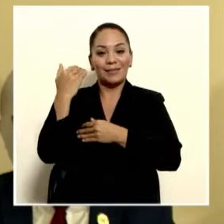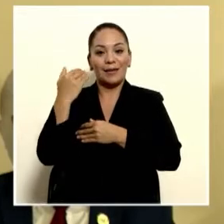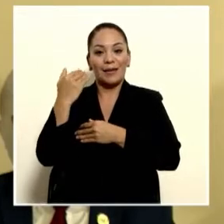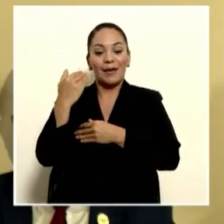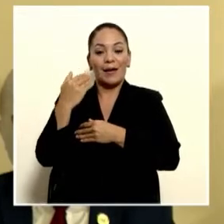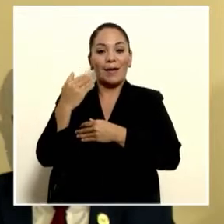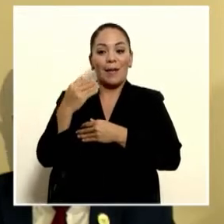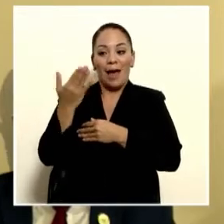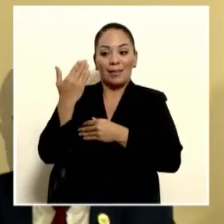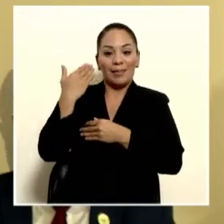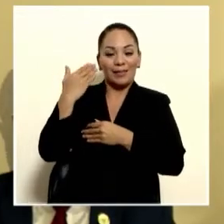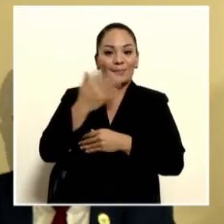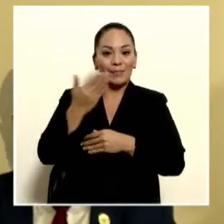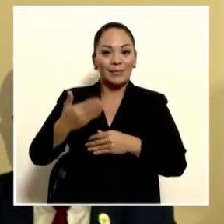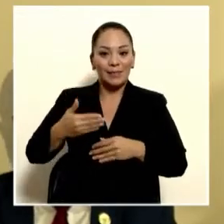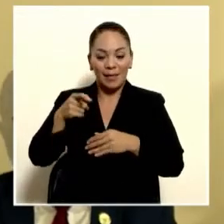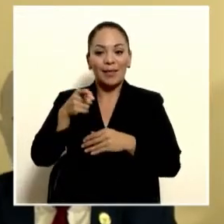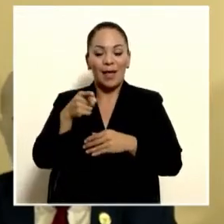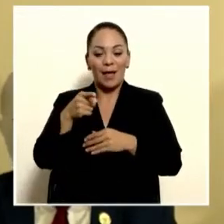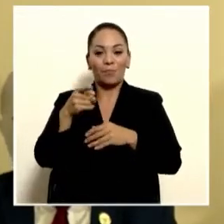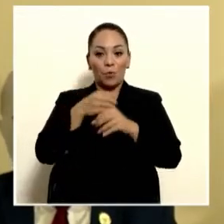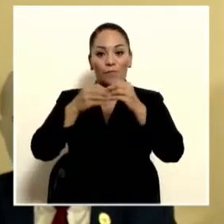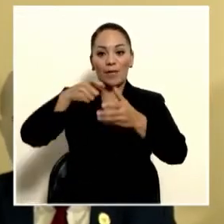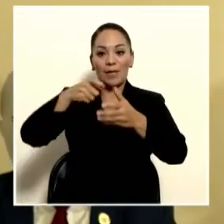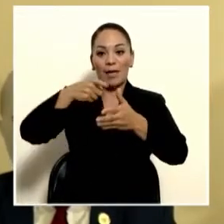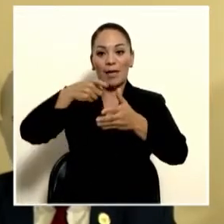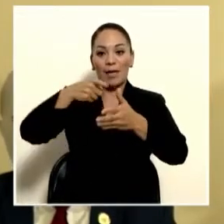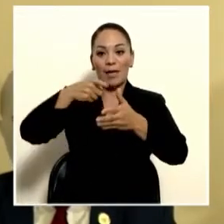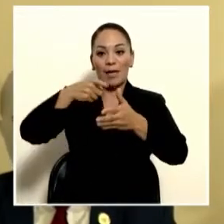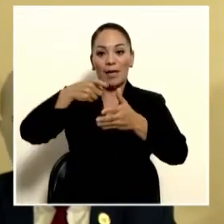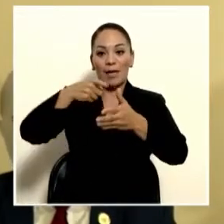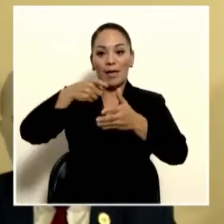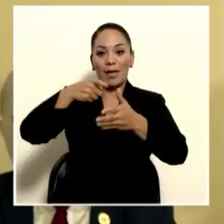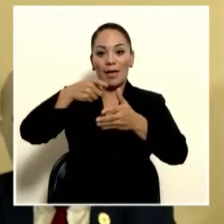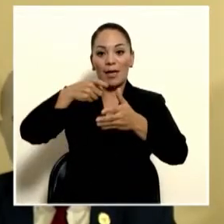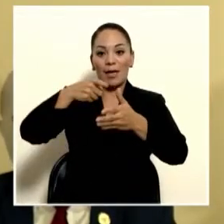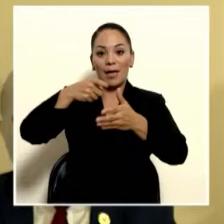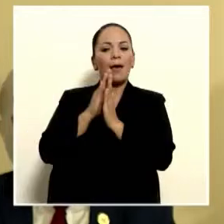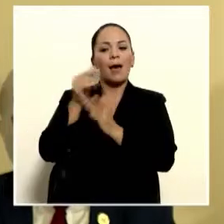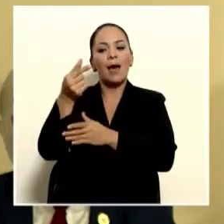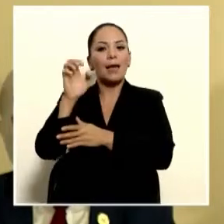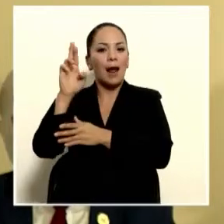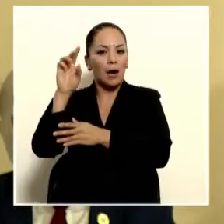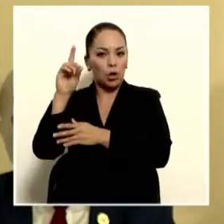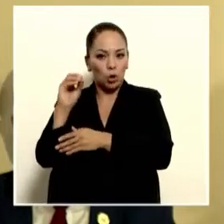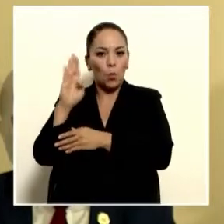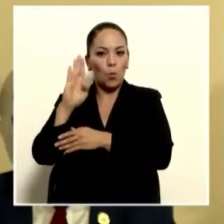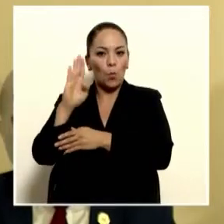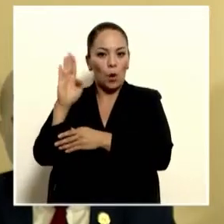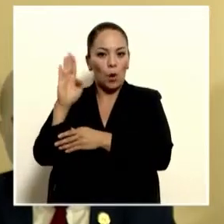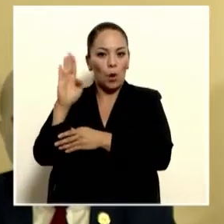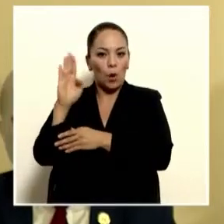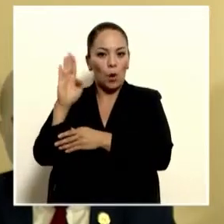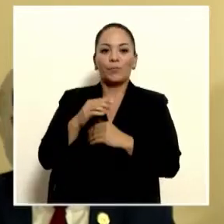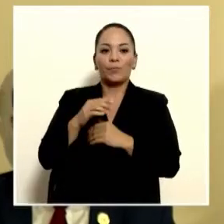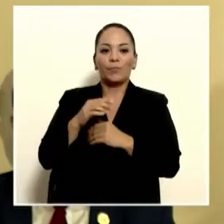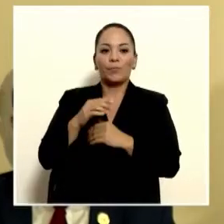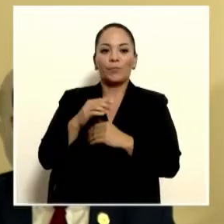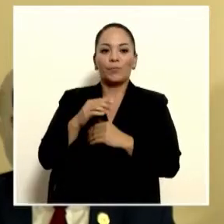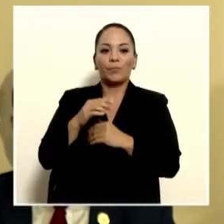aduanas, le pedí a don Gerardo Bolaños, por ahí del año 2020, don Gerardo, ya es hora de